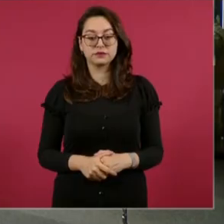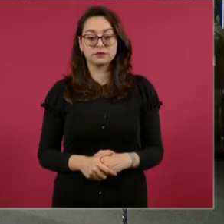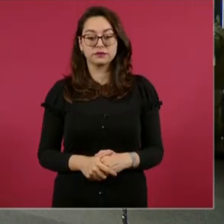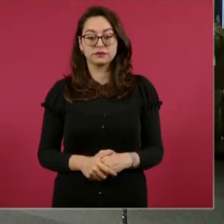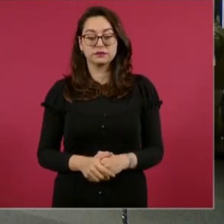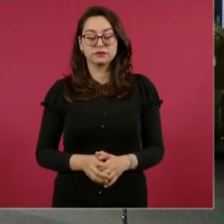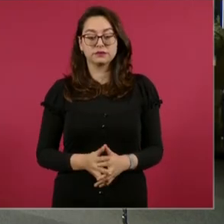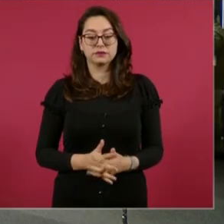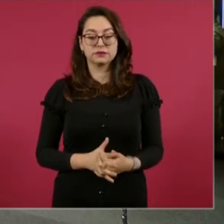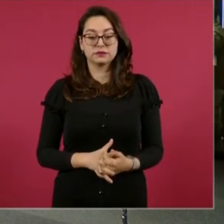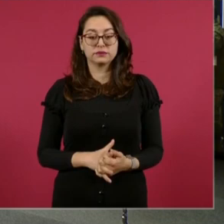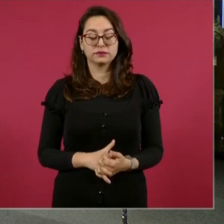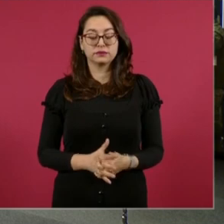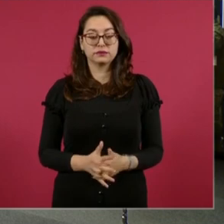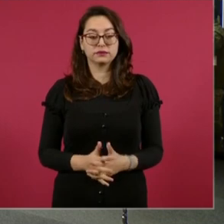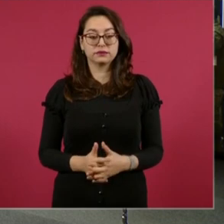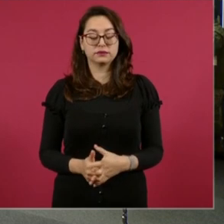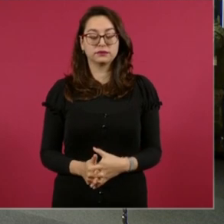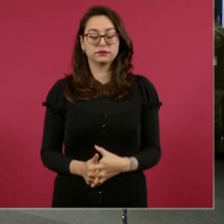Ahora,